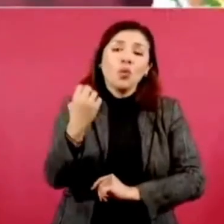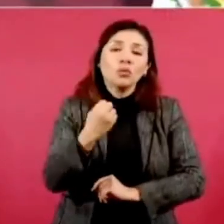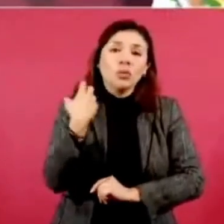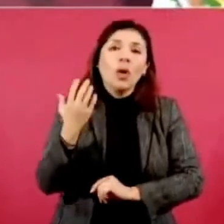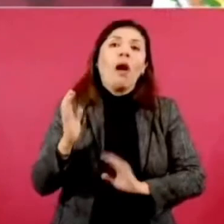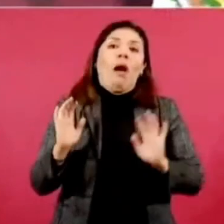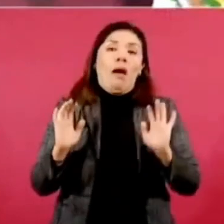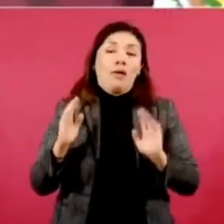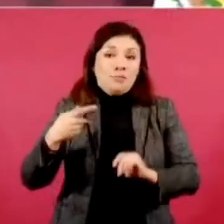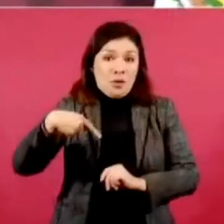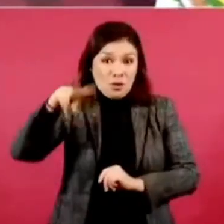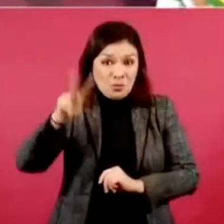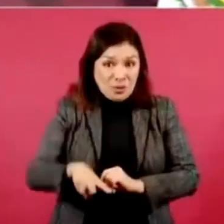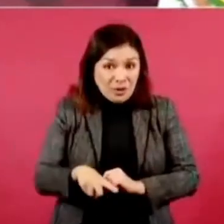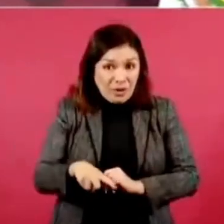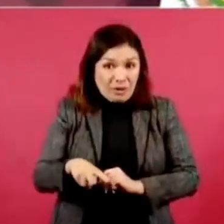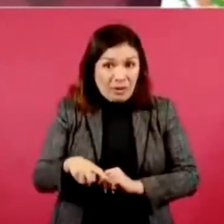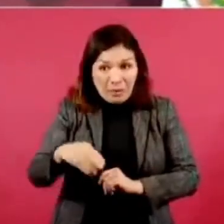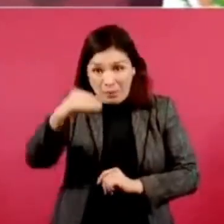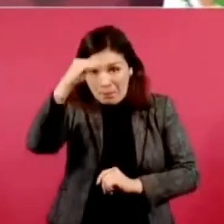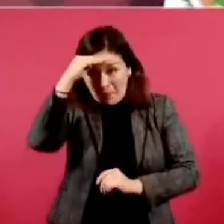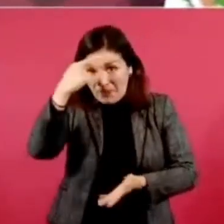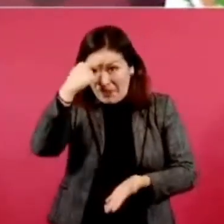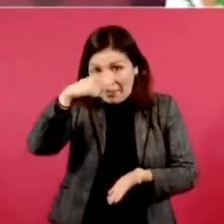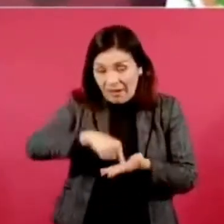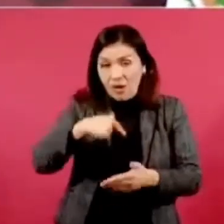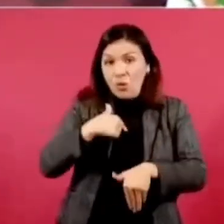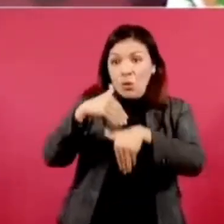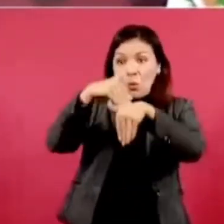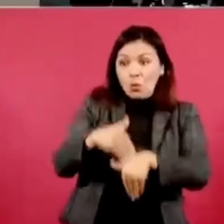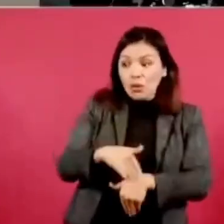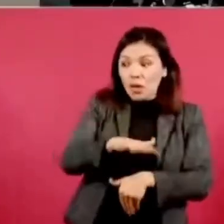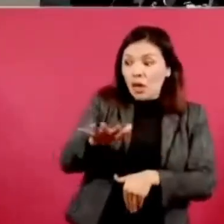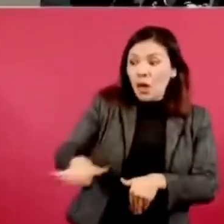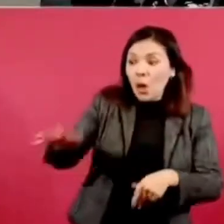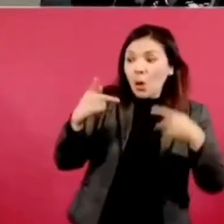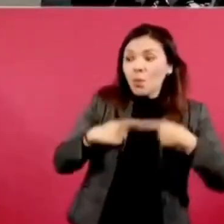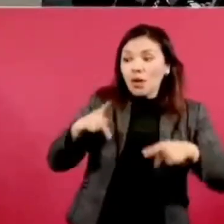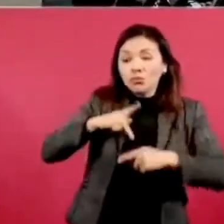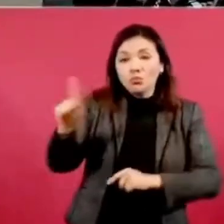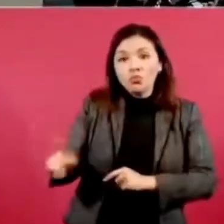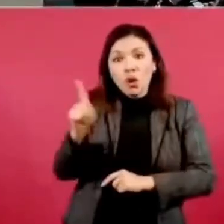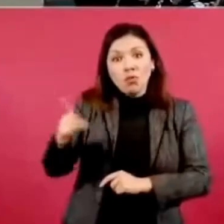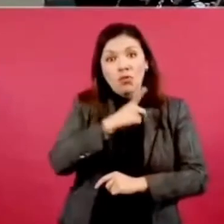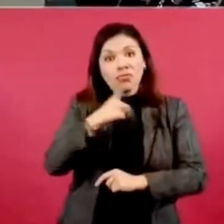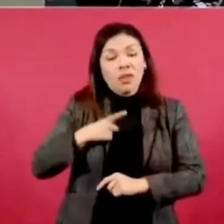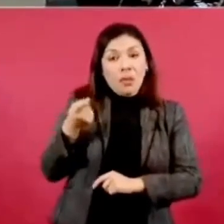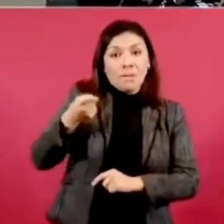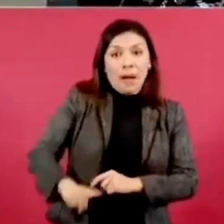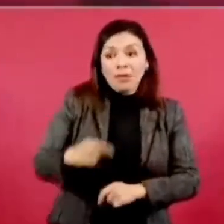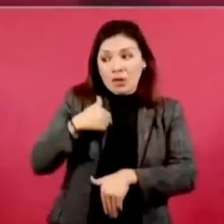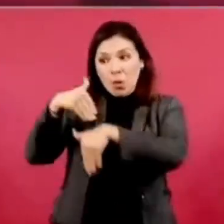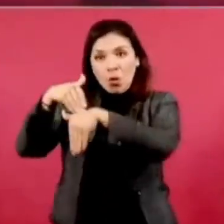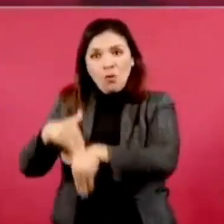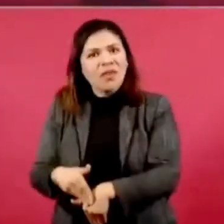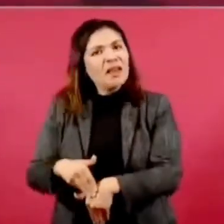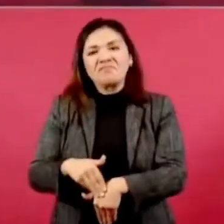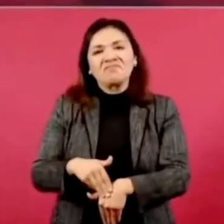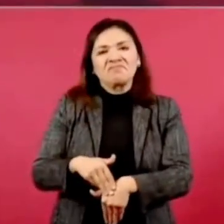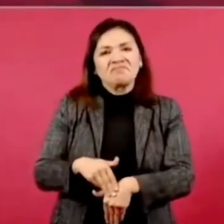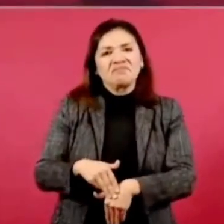pero no porque le tengan obediencia al pueblo, no porque estén pensando en